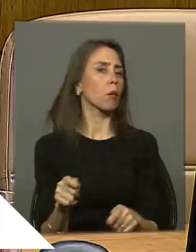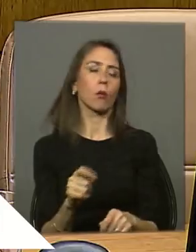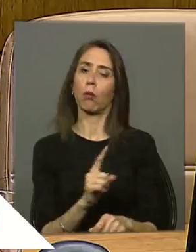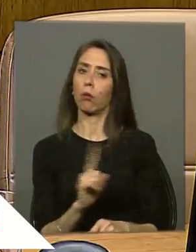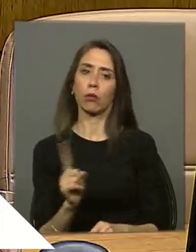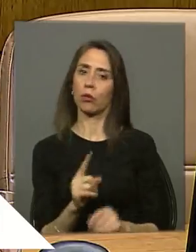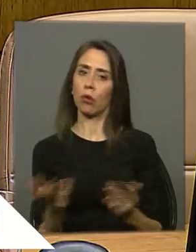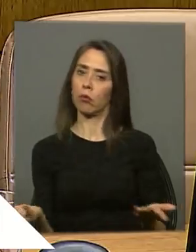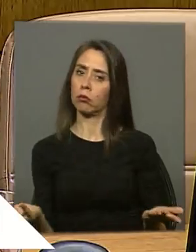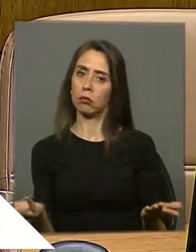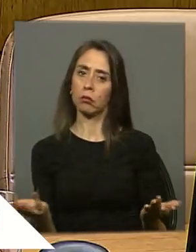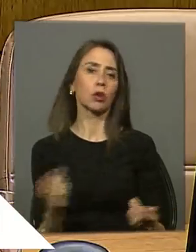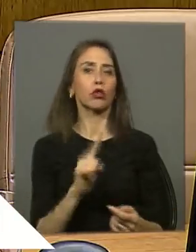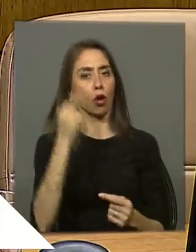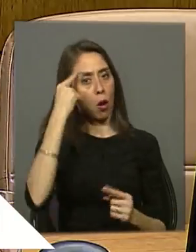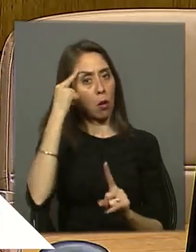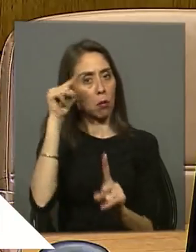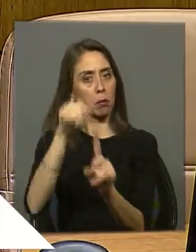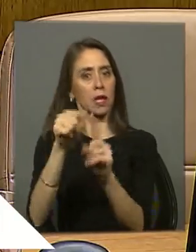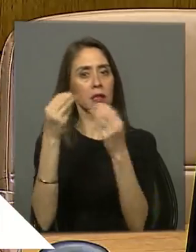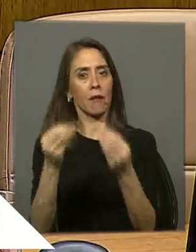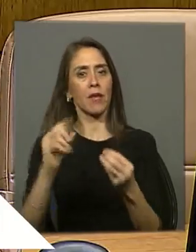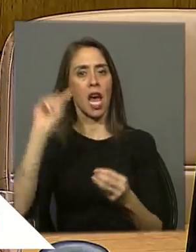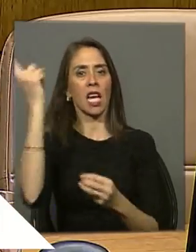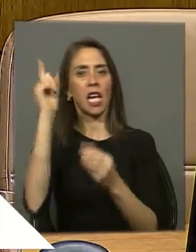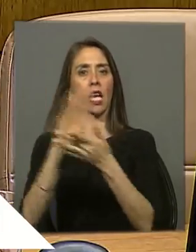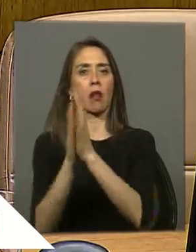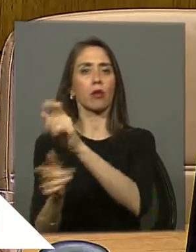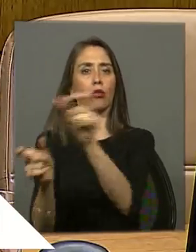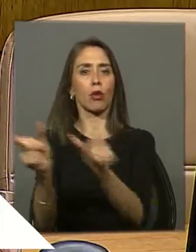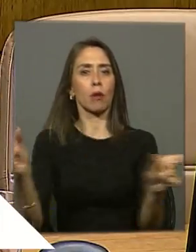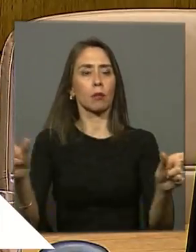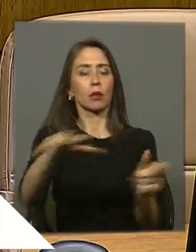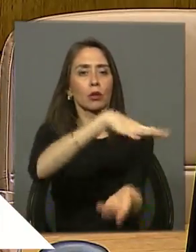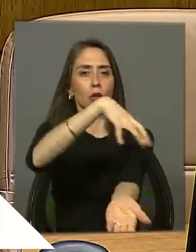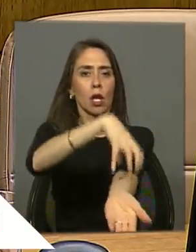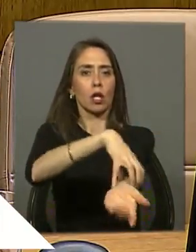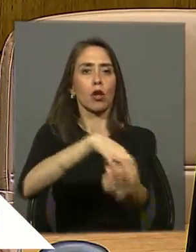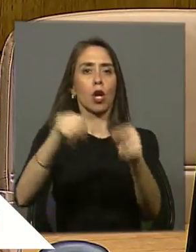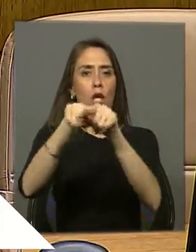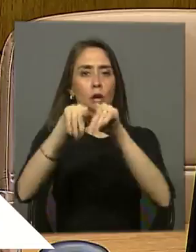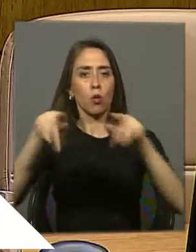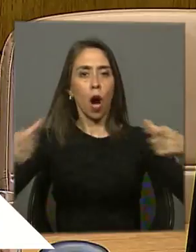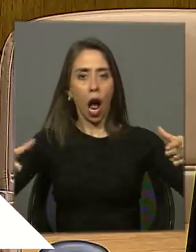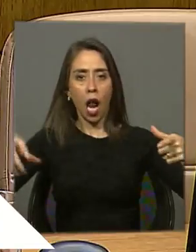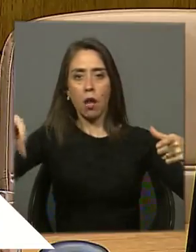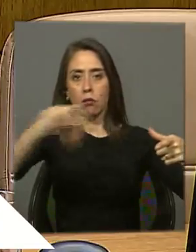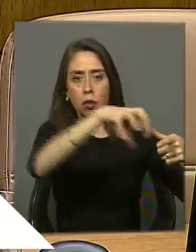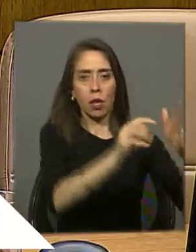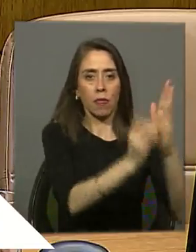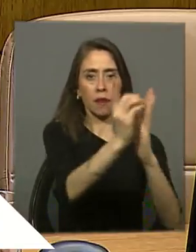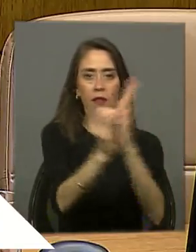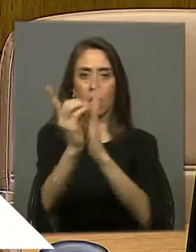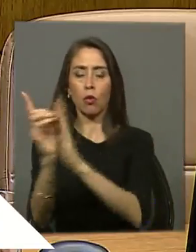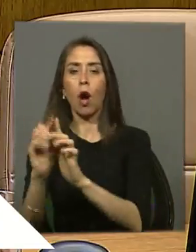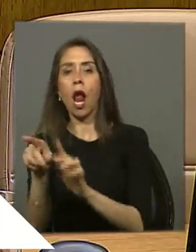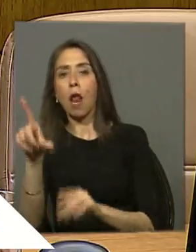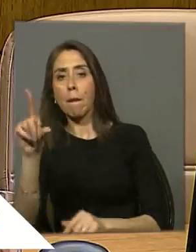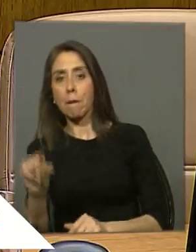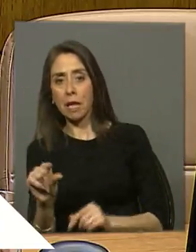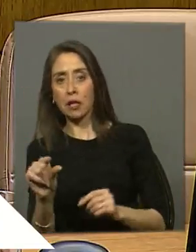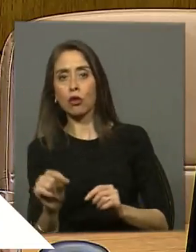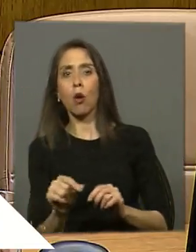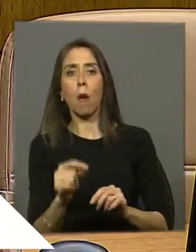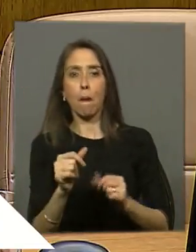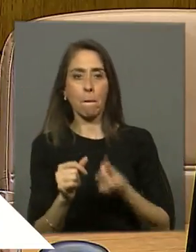las condiciones no están pensando en el bien común general de la región y en un desarrollo equitativo a los que tienen menos deberíamos intentar darle un poco